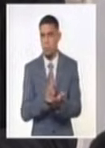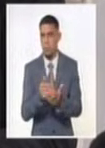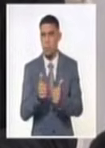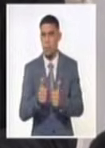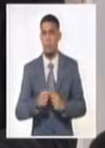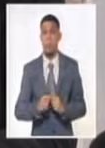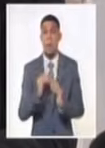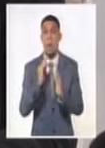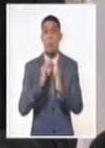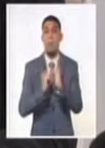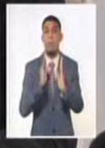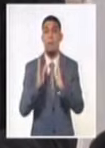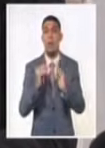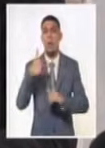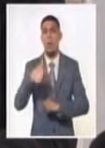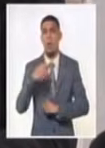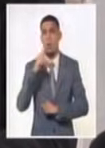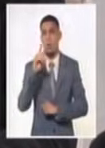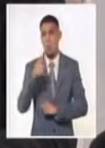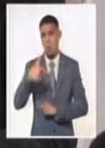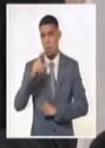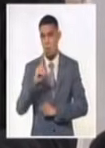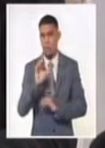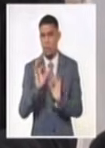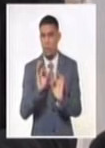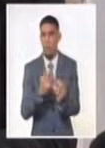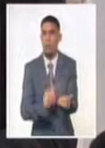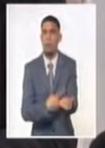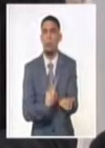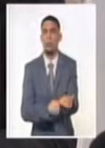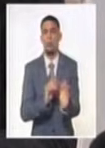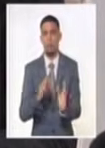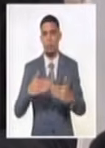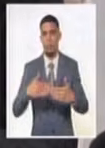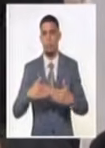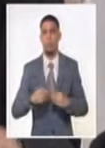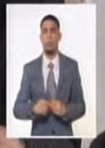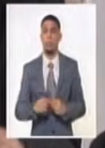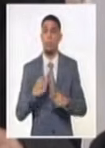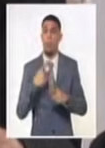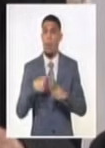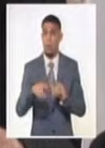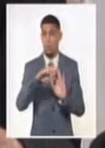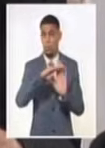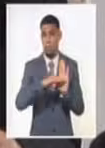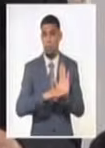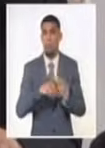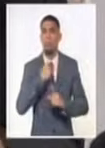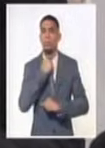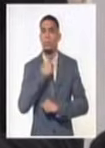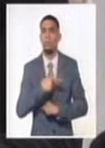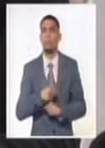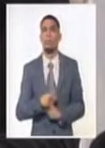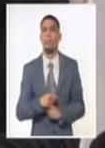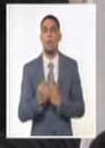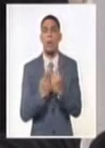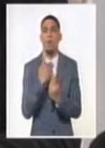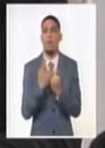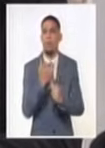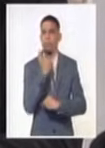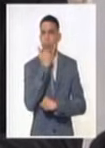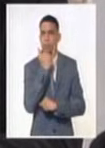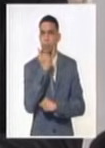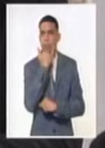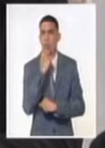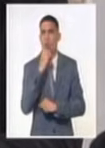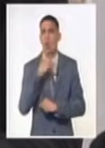mes de julio, como históricamente se realiza. Otro de los principios ha sido minimizar las afectaciones en la calidad de la